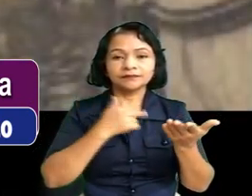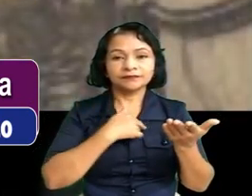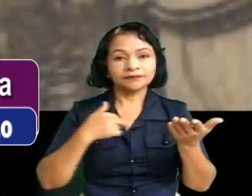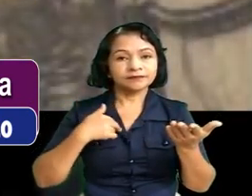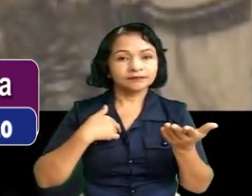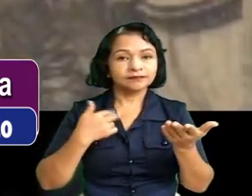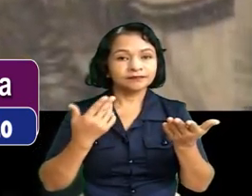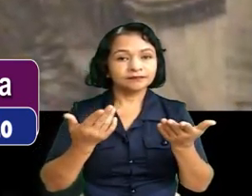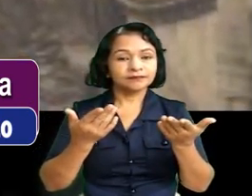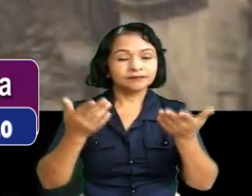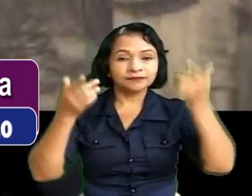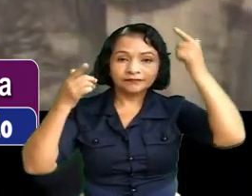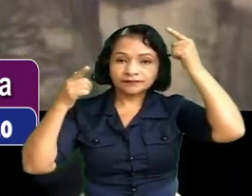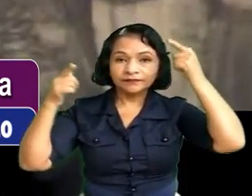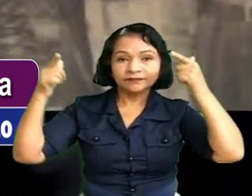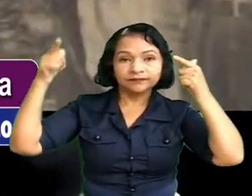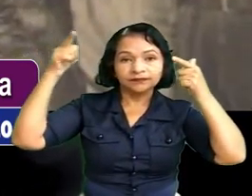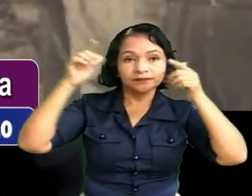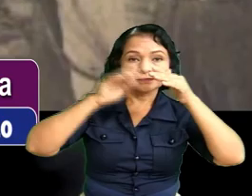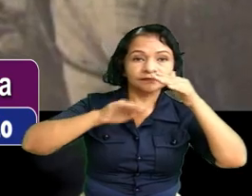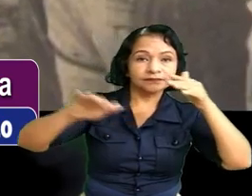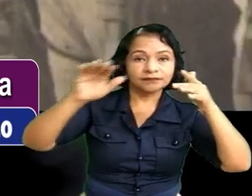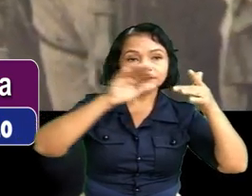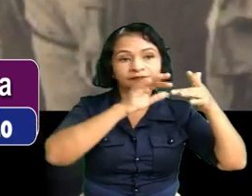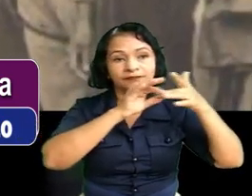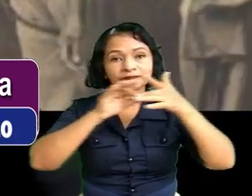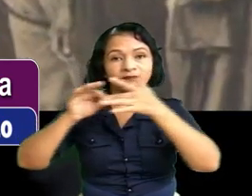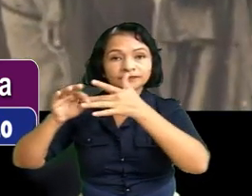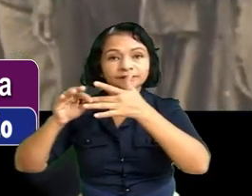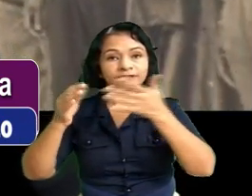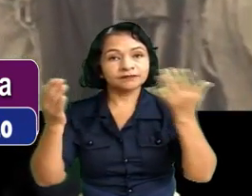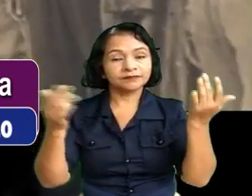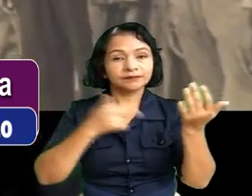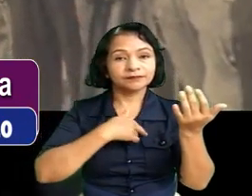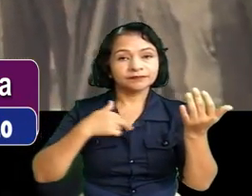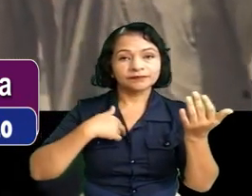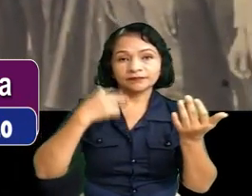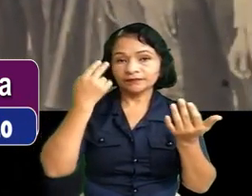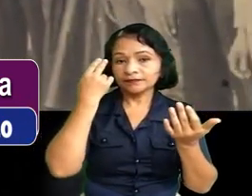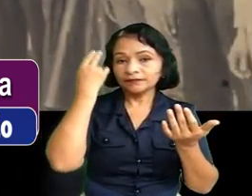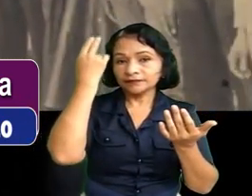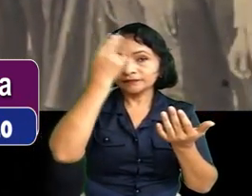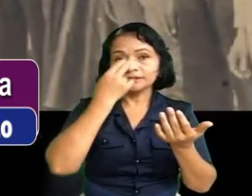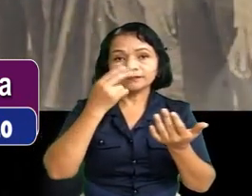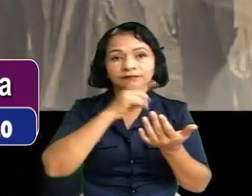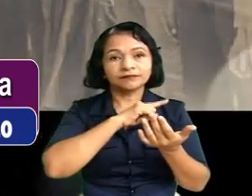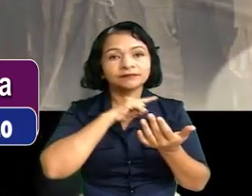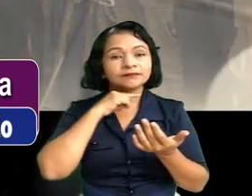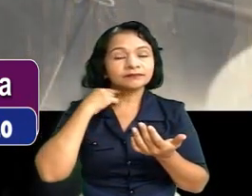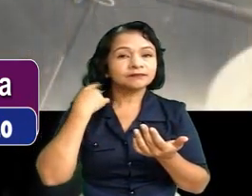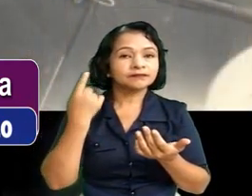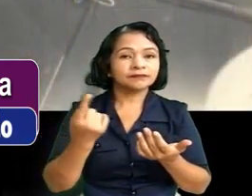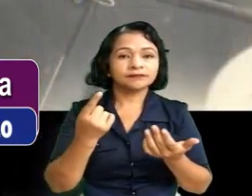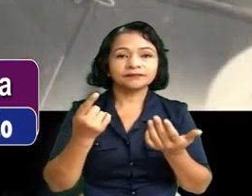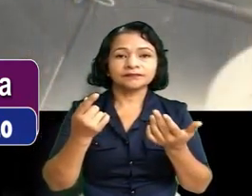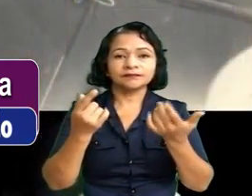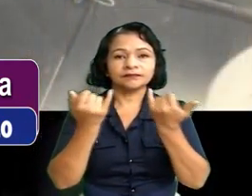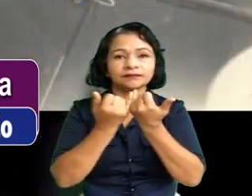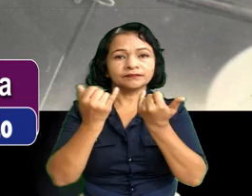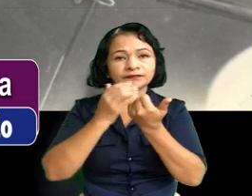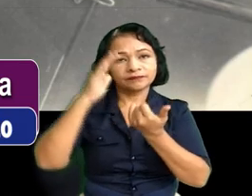el general Sandino pues sobresale por muchos aspectos. Le hago esa pregunta por esa realidad, ¿no? Porque frente al general,